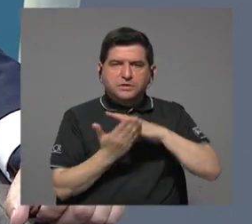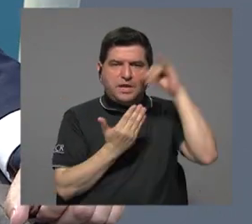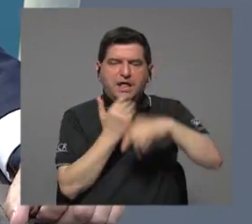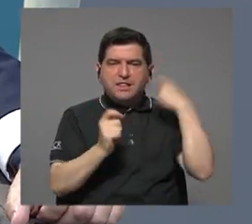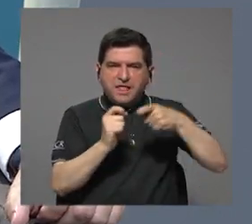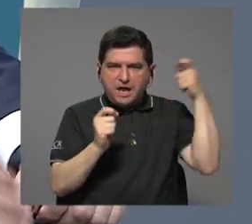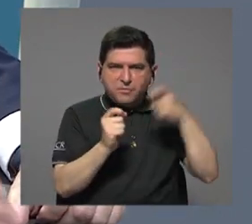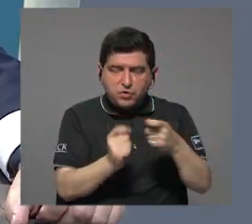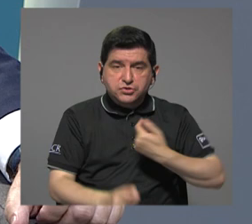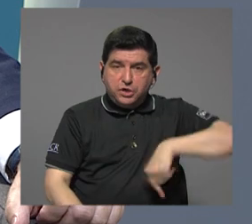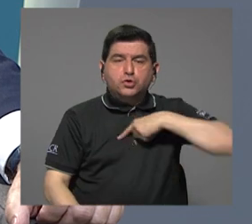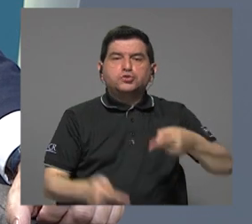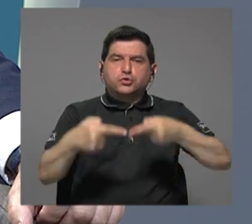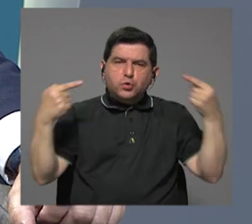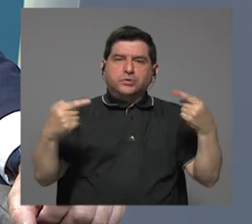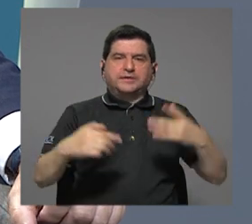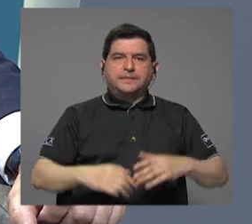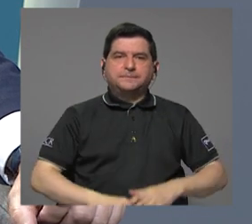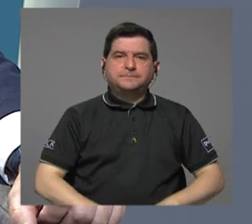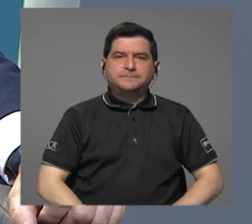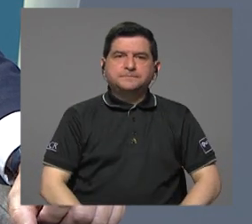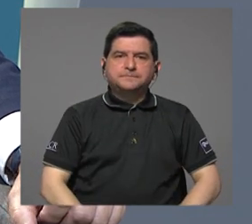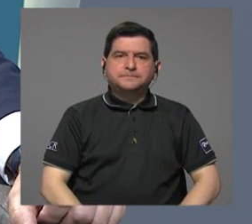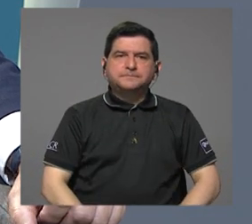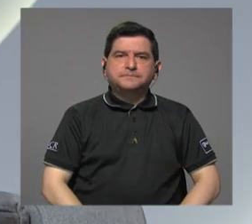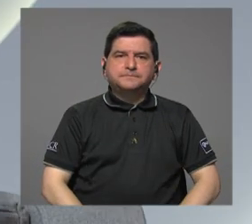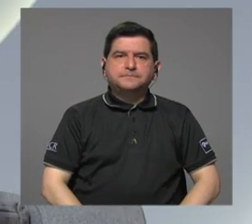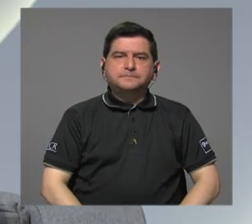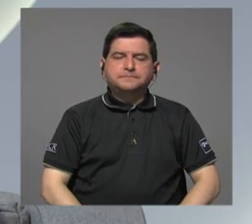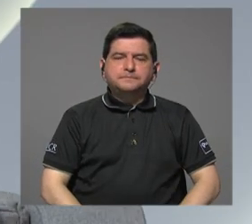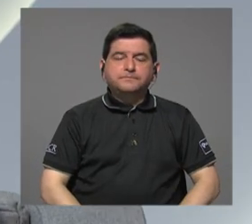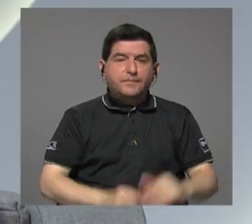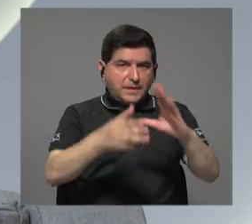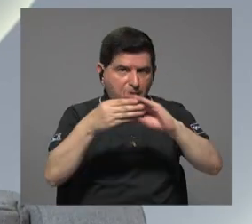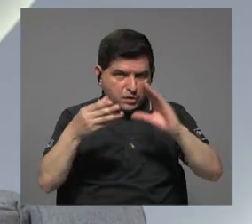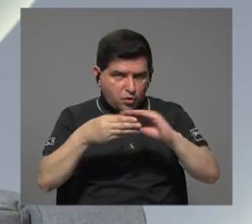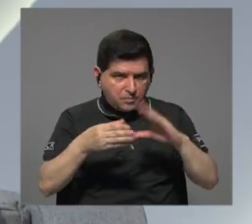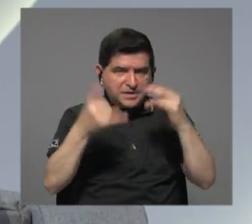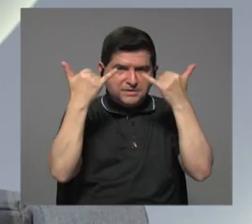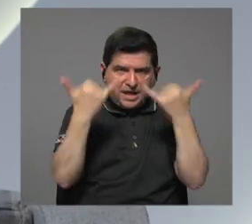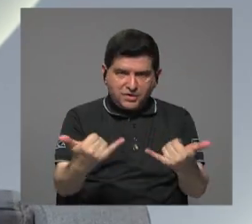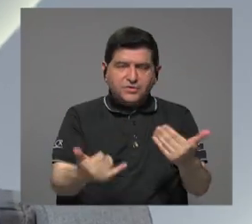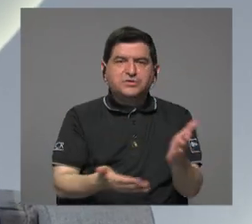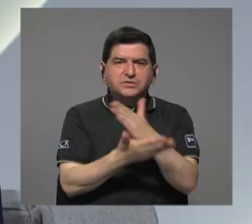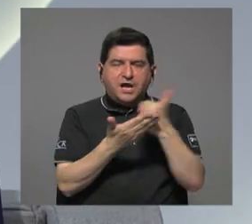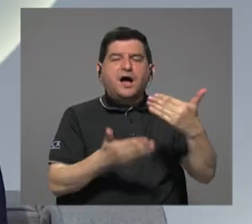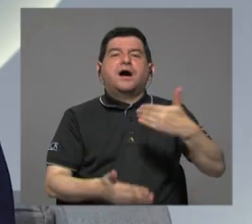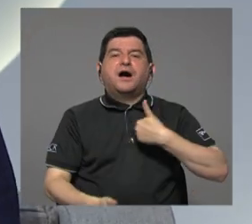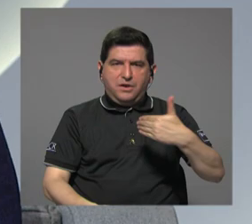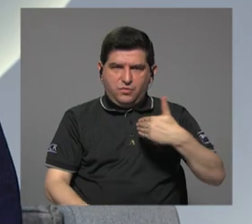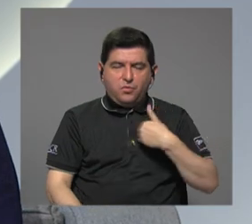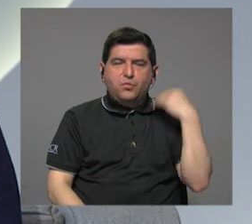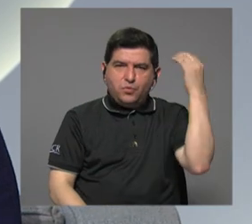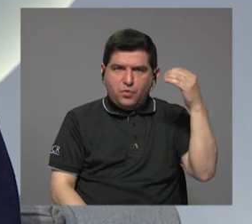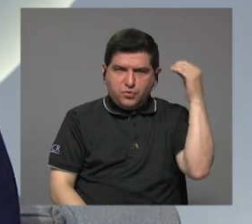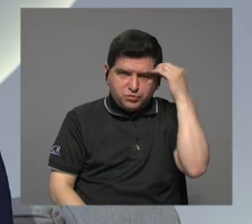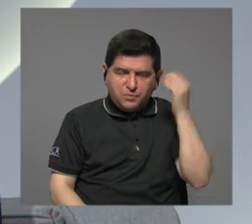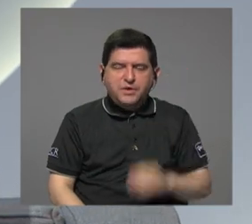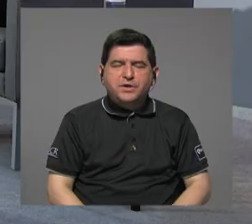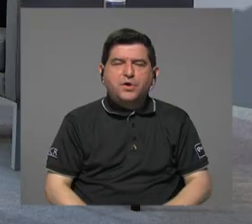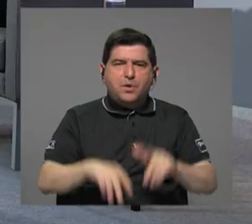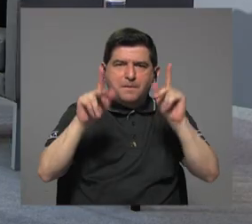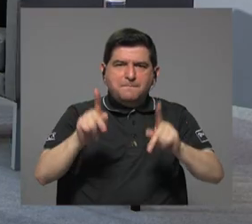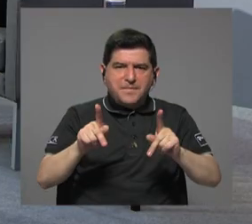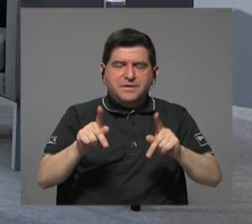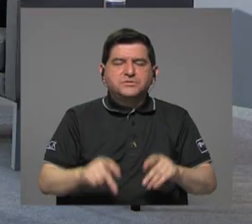y nosotros estamos en contra vamos a ver comentarios porque ya se han generado algunos de ellos opiniones de los y las costarricenses